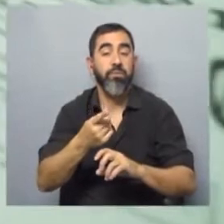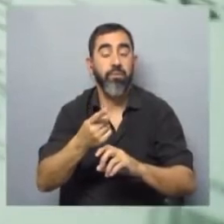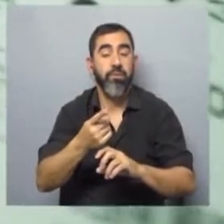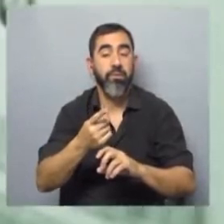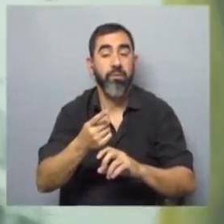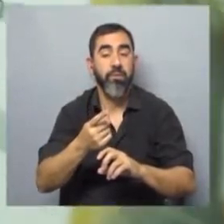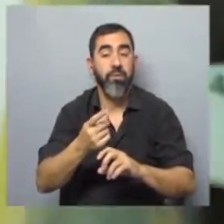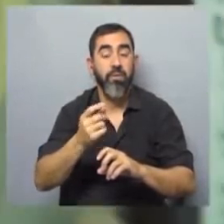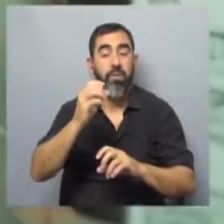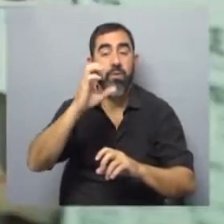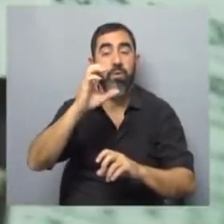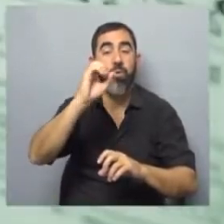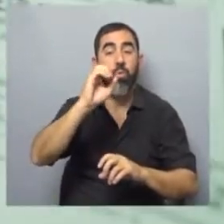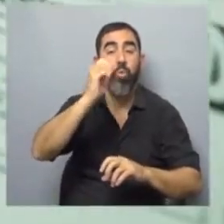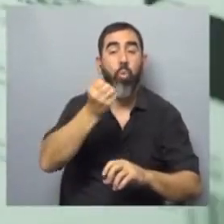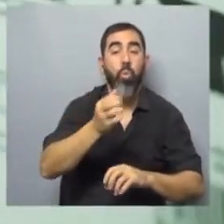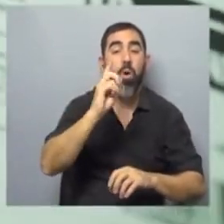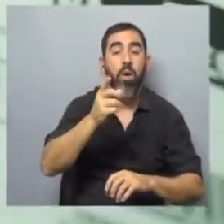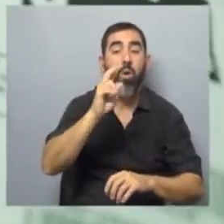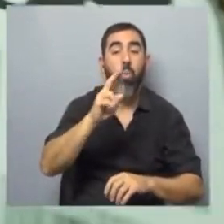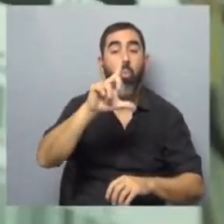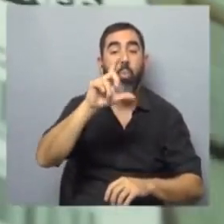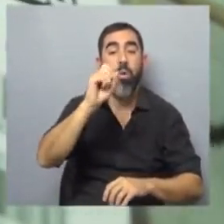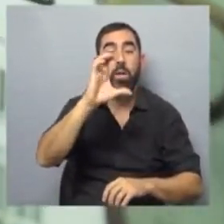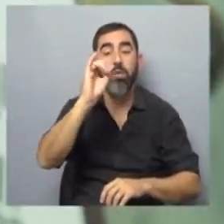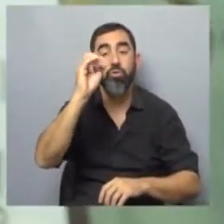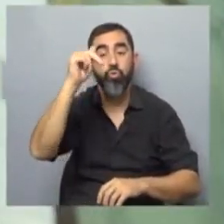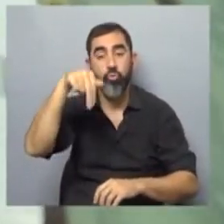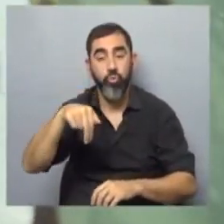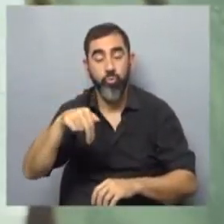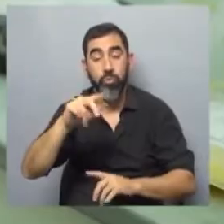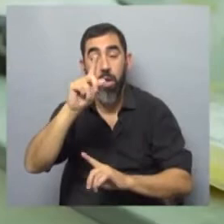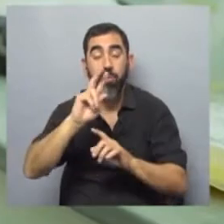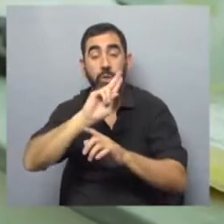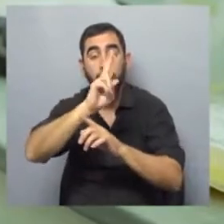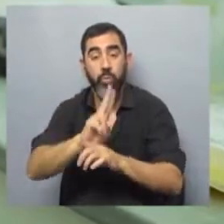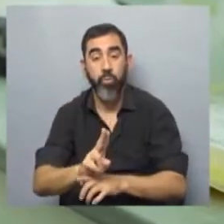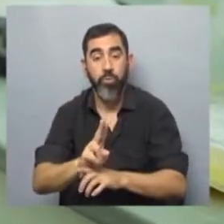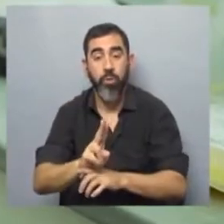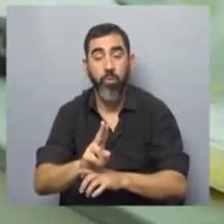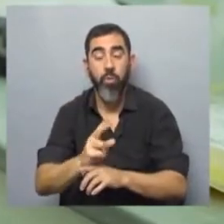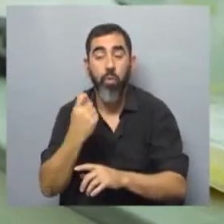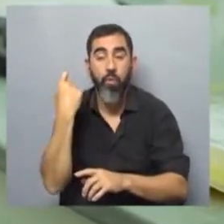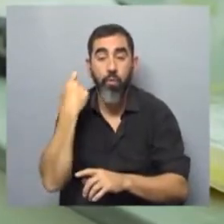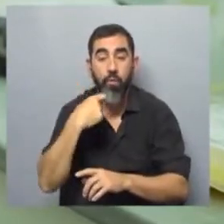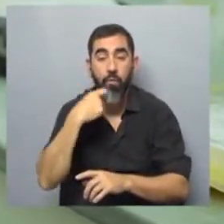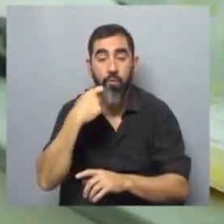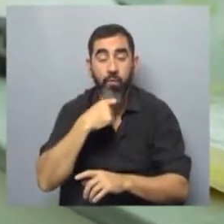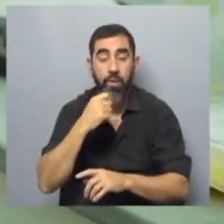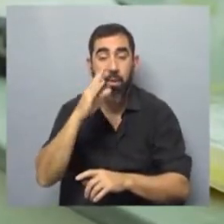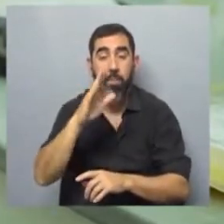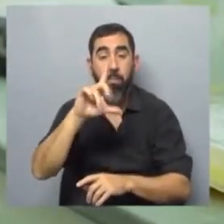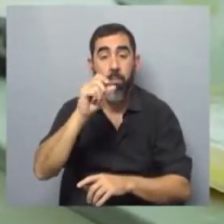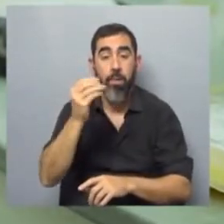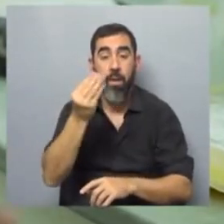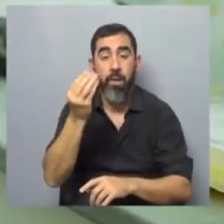de la coagulación, y se utilizan justamente muchos de estos cuando hay déficit, en este caso de